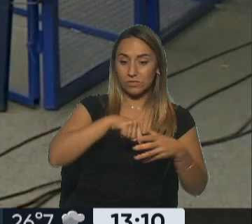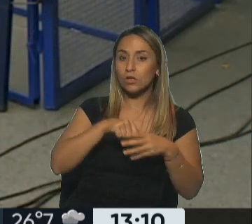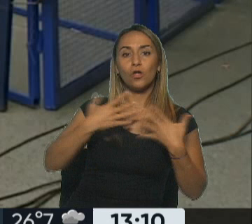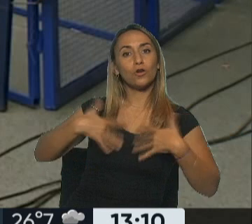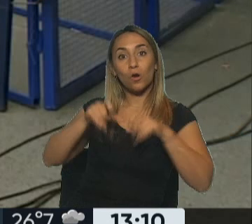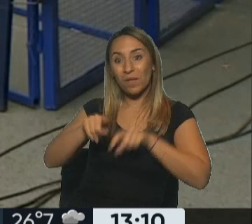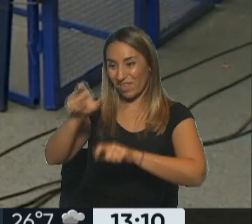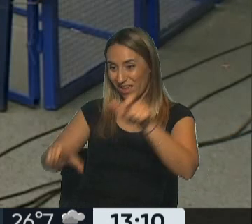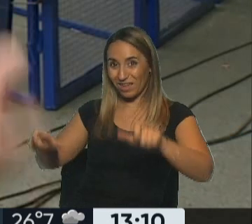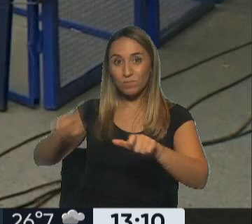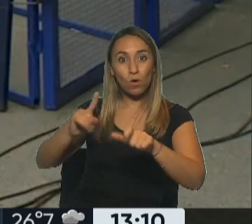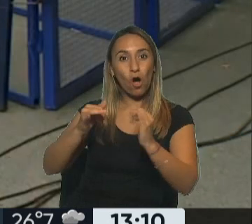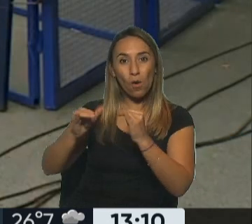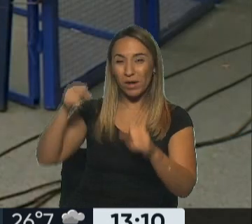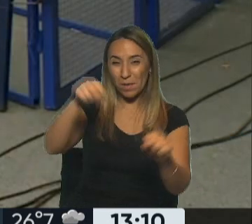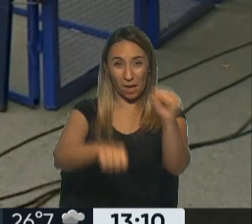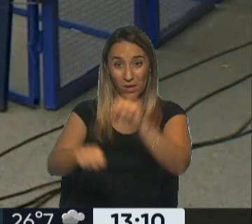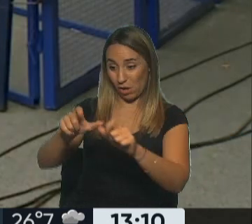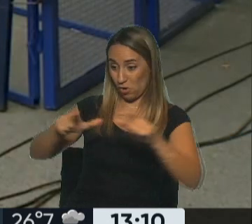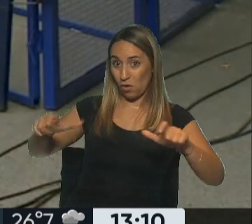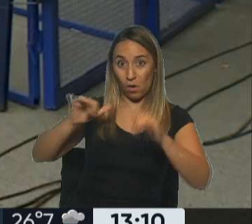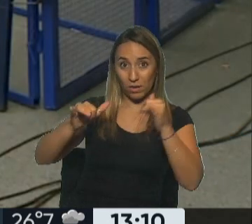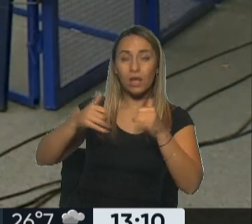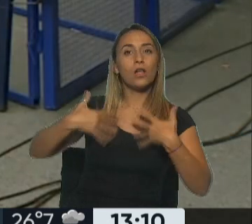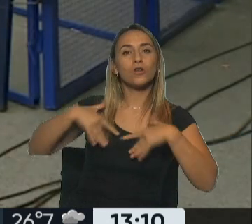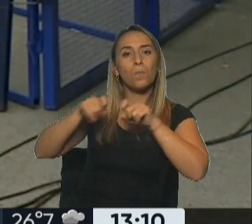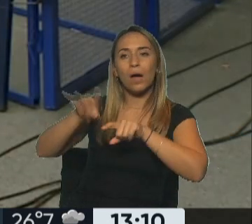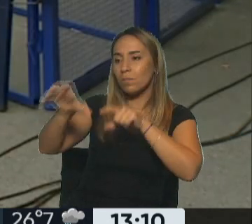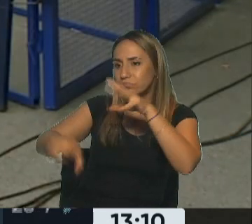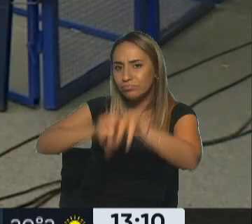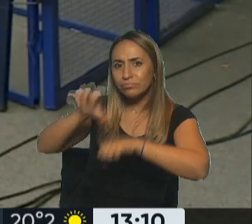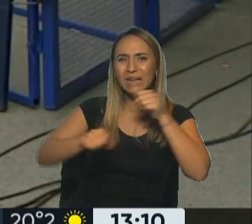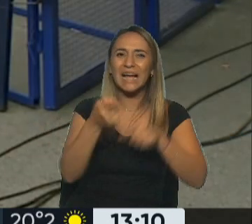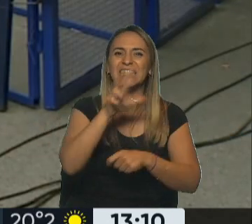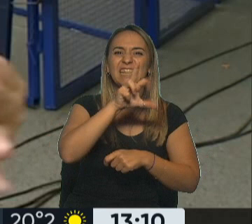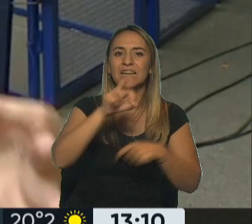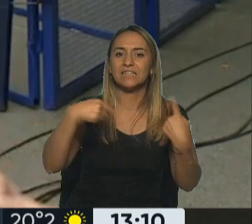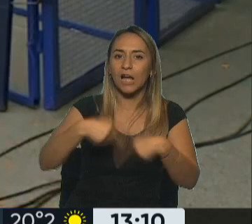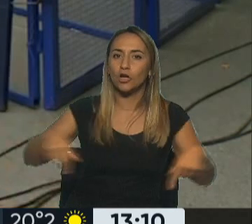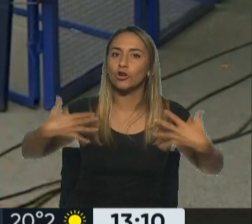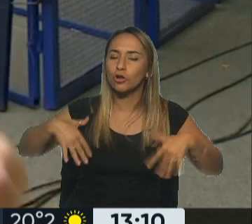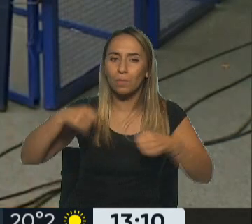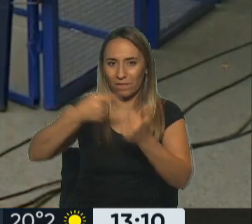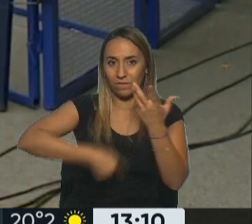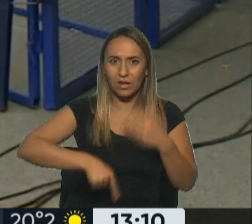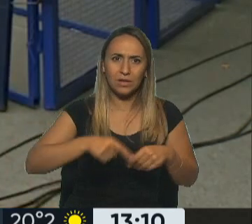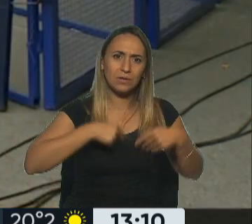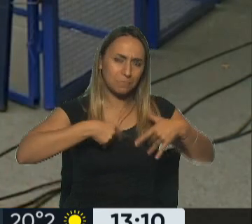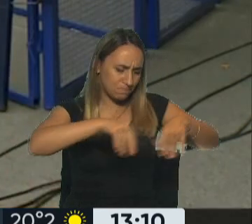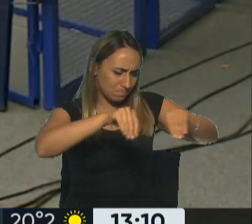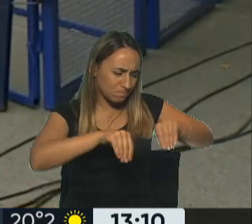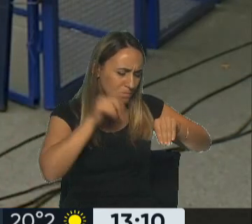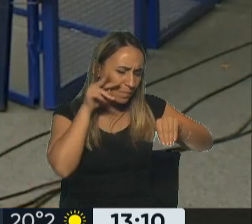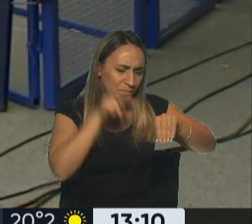cotejar en esta más de 30 prendas que se recabaron en ese momento que la sangre que estaba presente allí no era